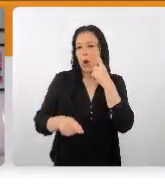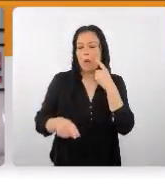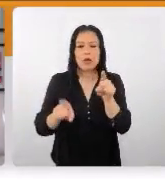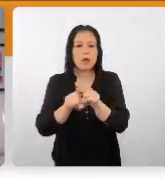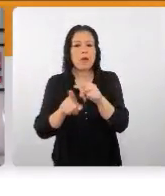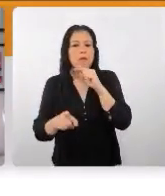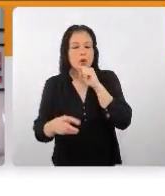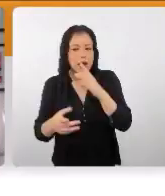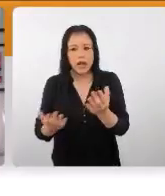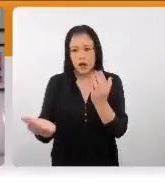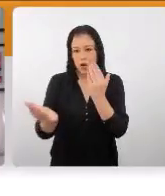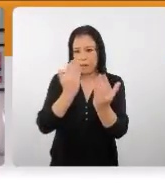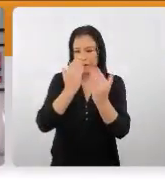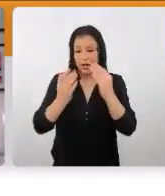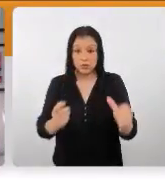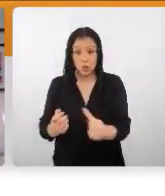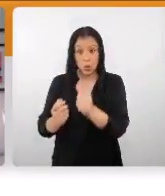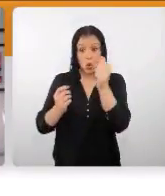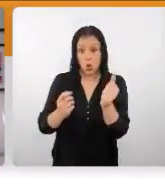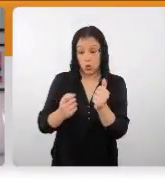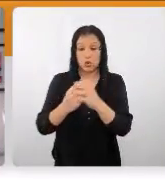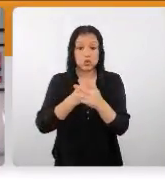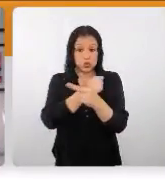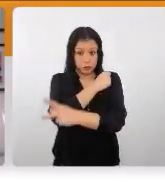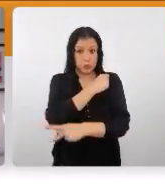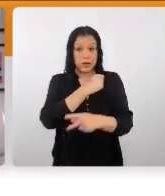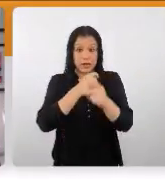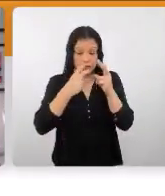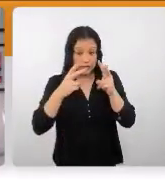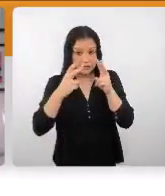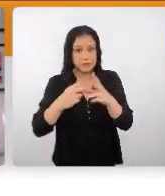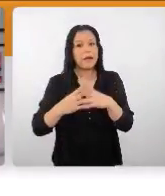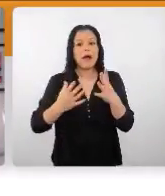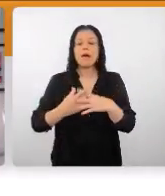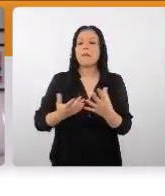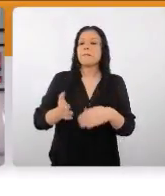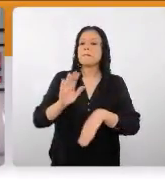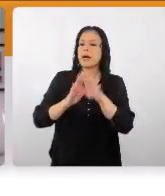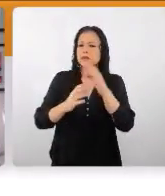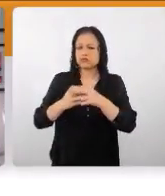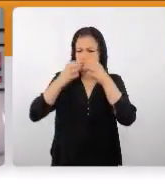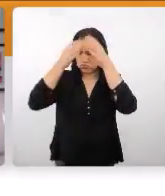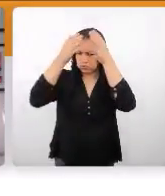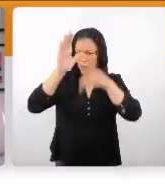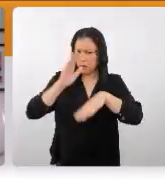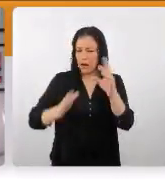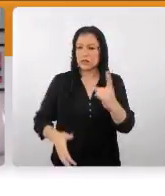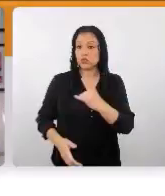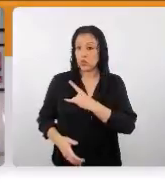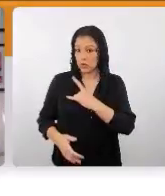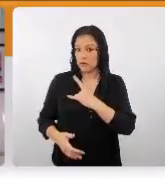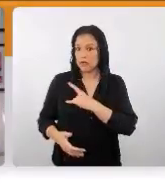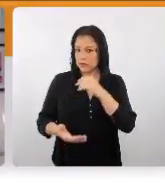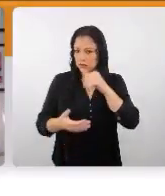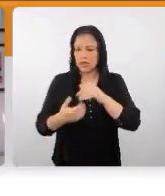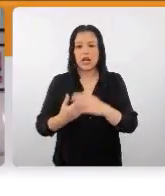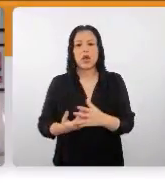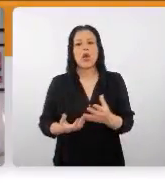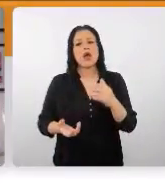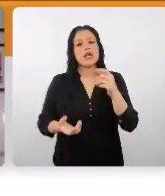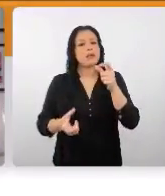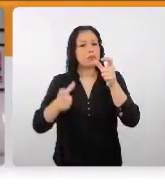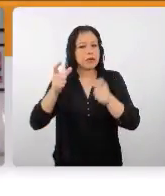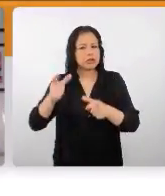hecho, en comparación a otros mercados, vemos un mercado más instruido, un mayor número de universitarios y personas de posgrado, y